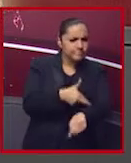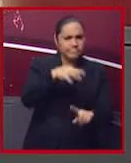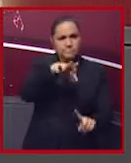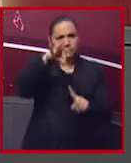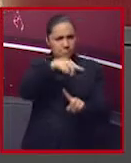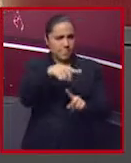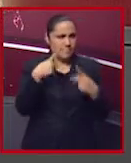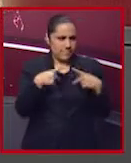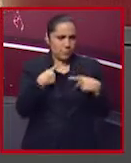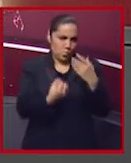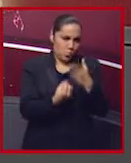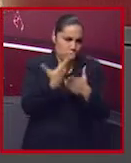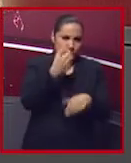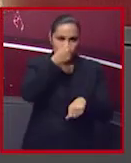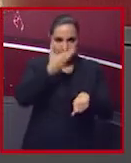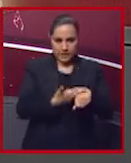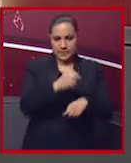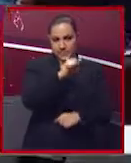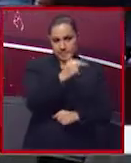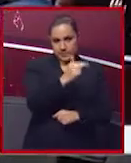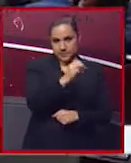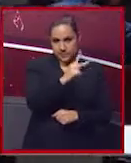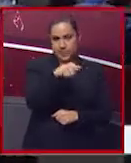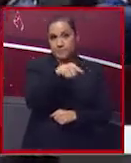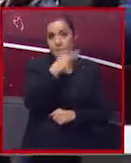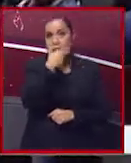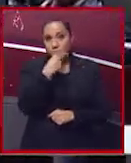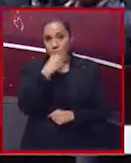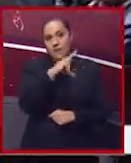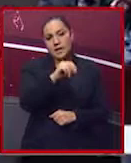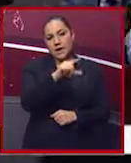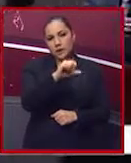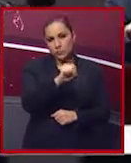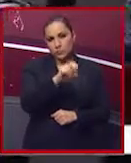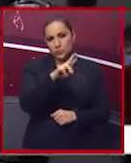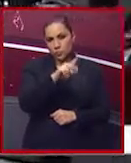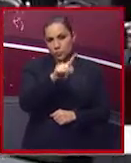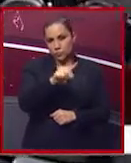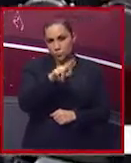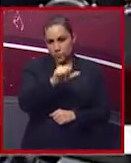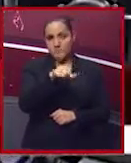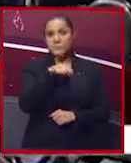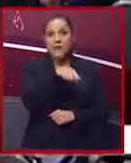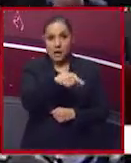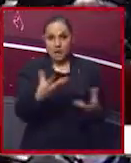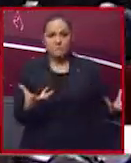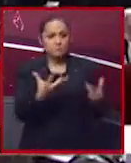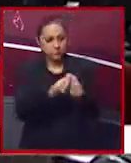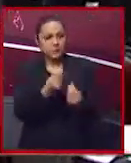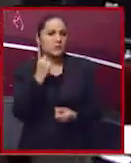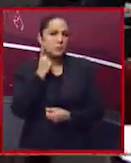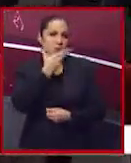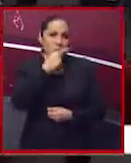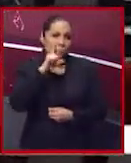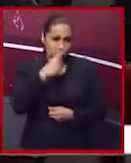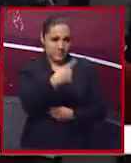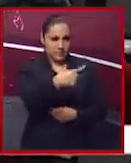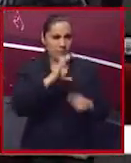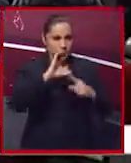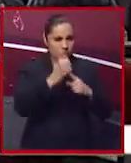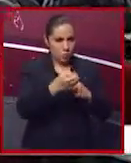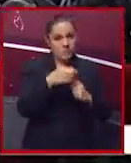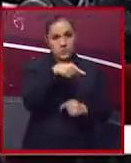del secretario de Hacienda y Crédito Público, Carlos Ursúa, quien se reunió con las y los integrantes de la Comisión de Hacienda y Crédito Público, previo a la elaboración